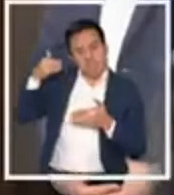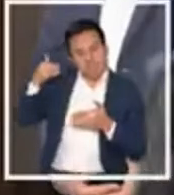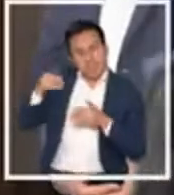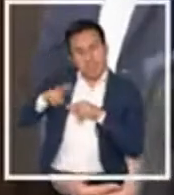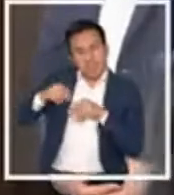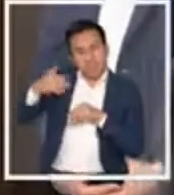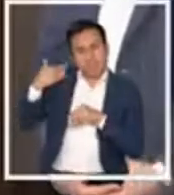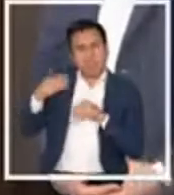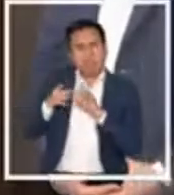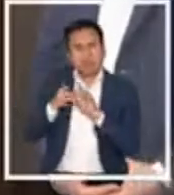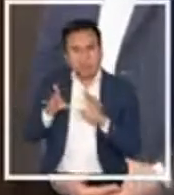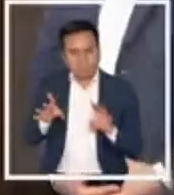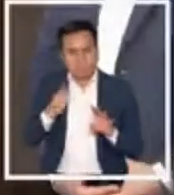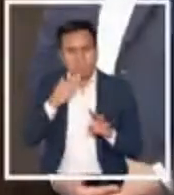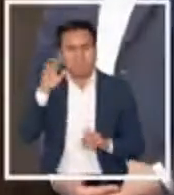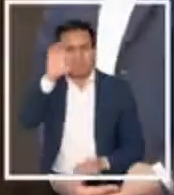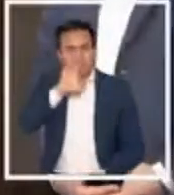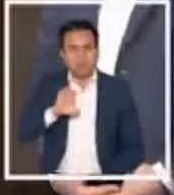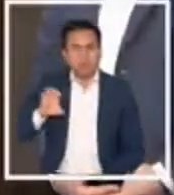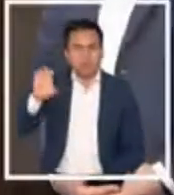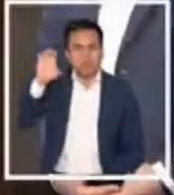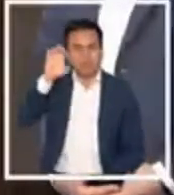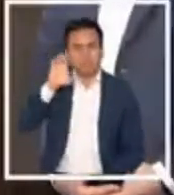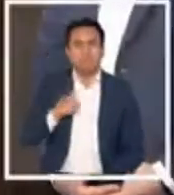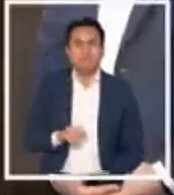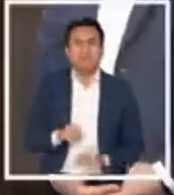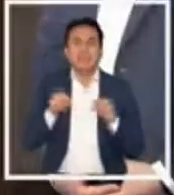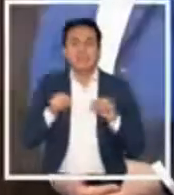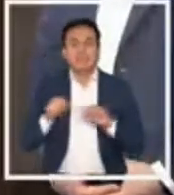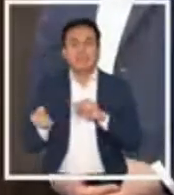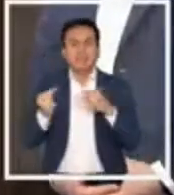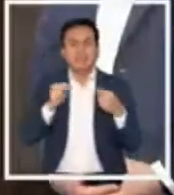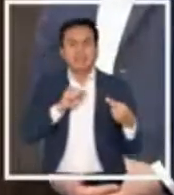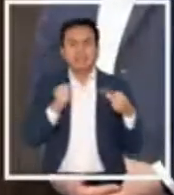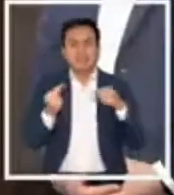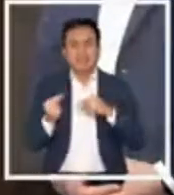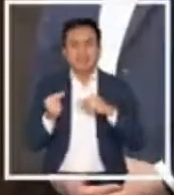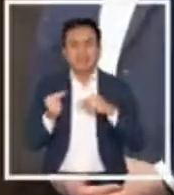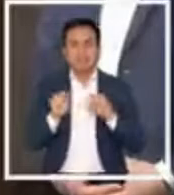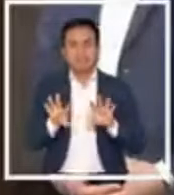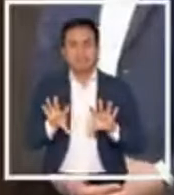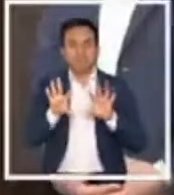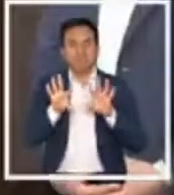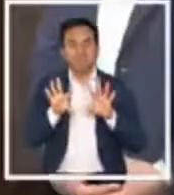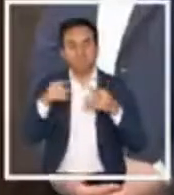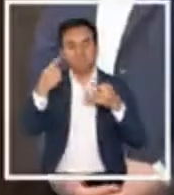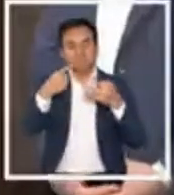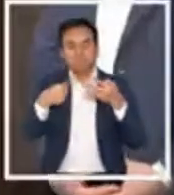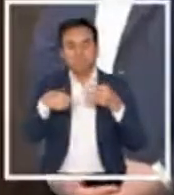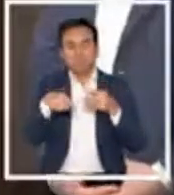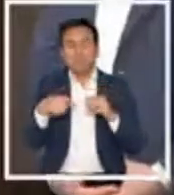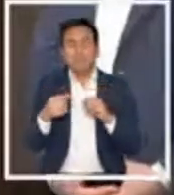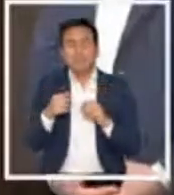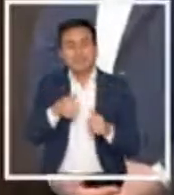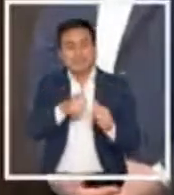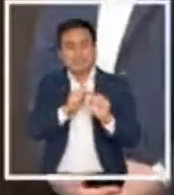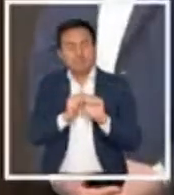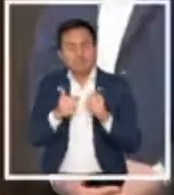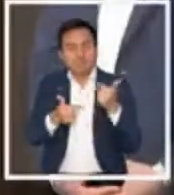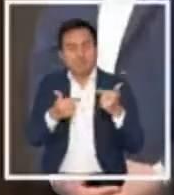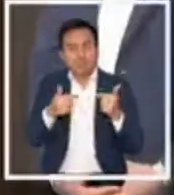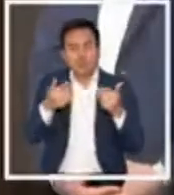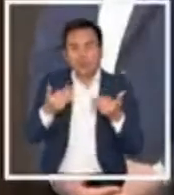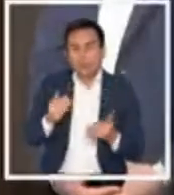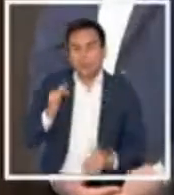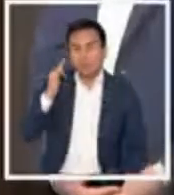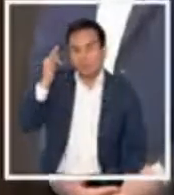democracias también en Europa. Y en este debate se relevaron los grandes desafíos políticos de hoy y